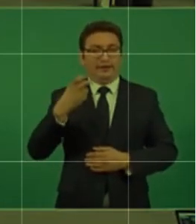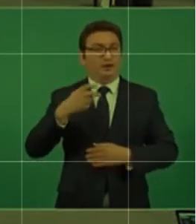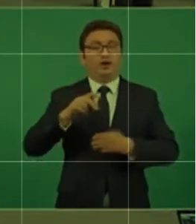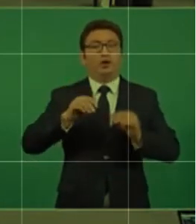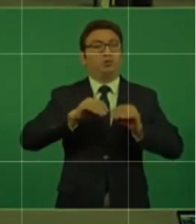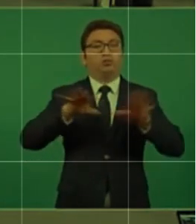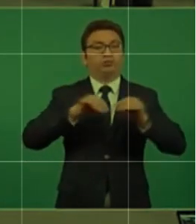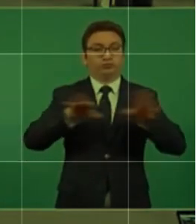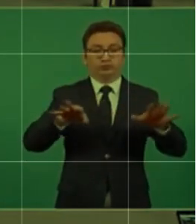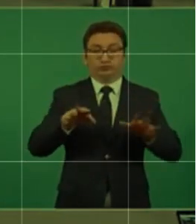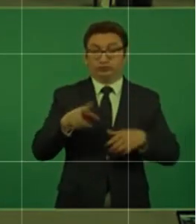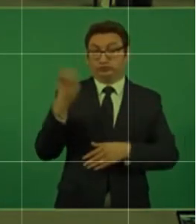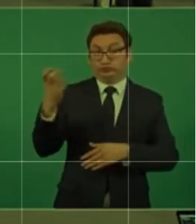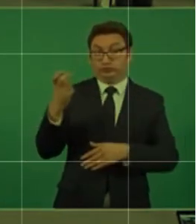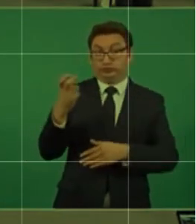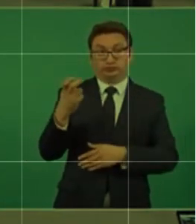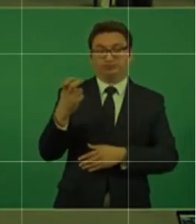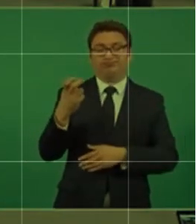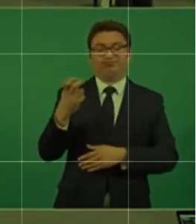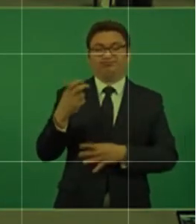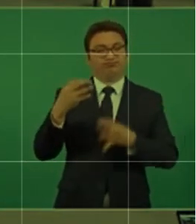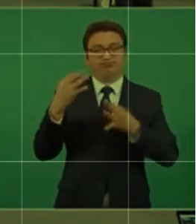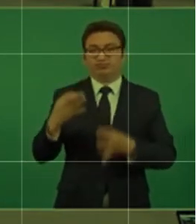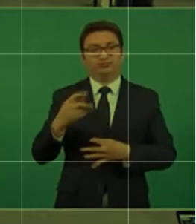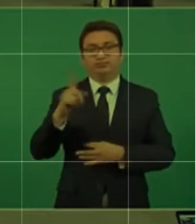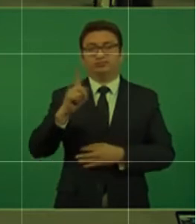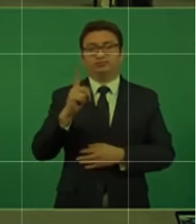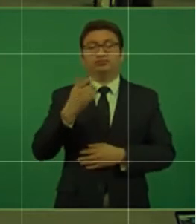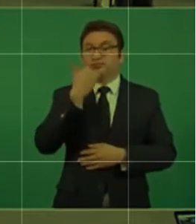Pero eso no es correcto. Tiene un